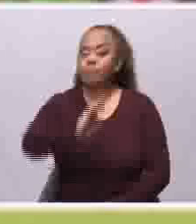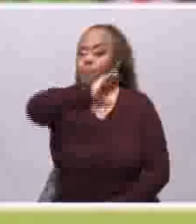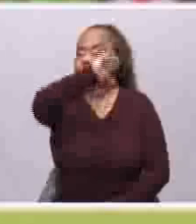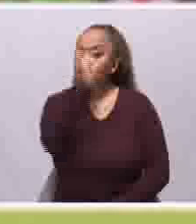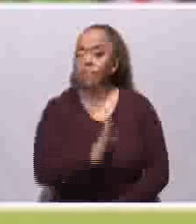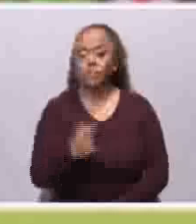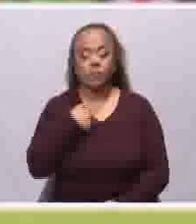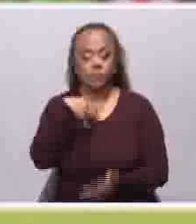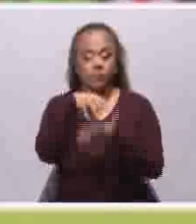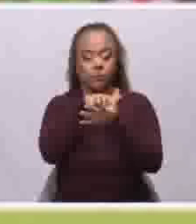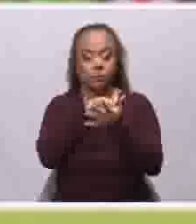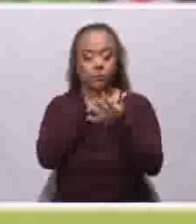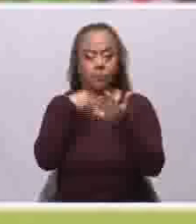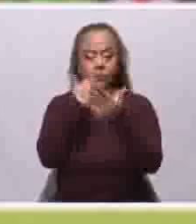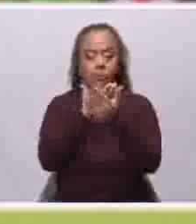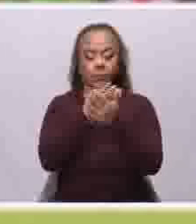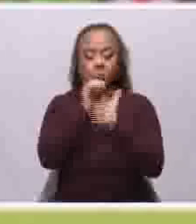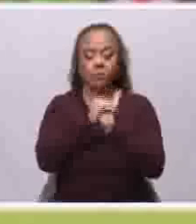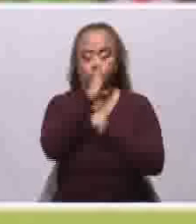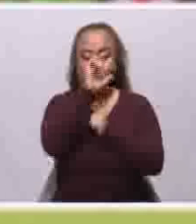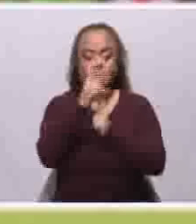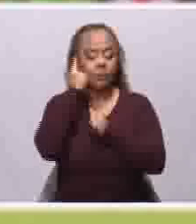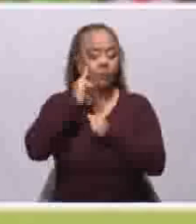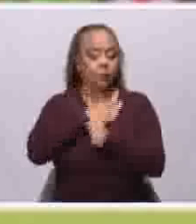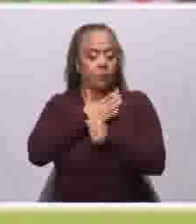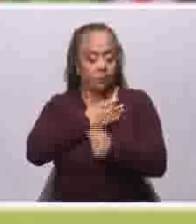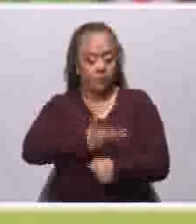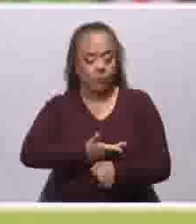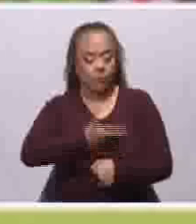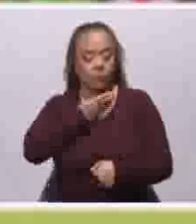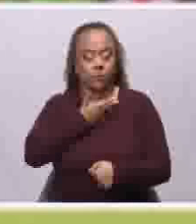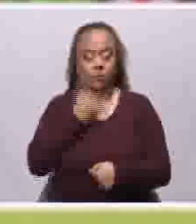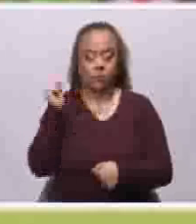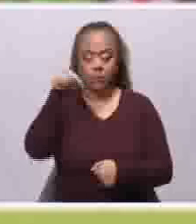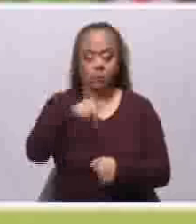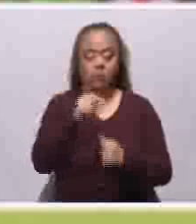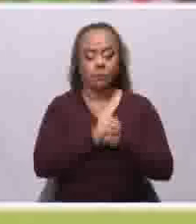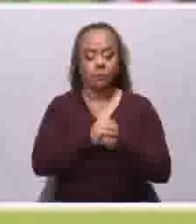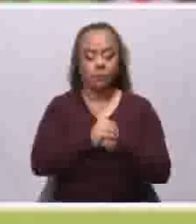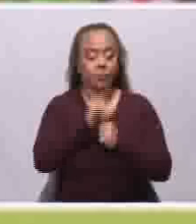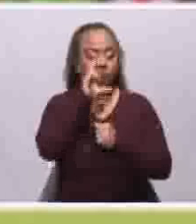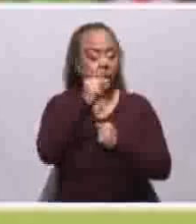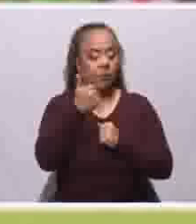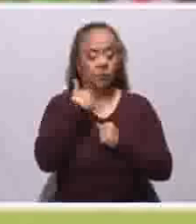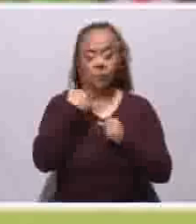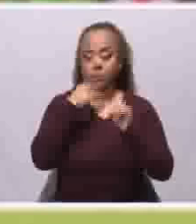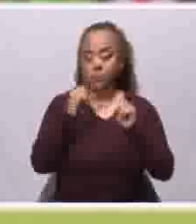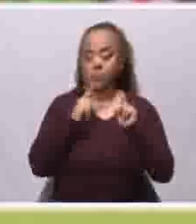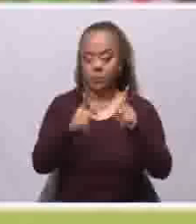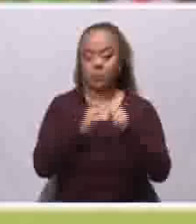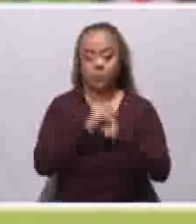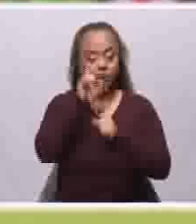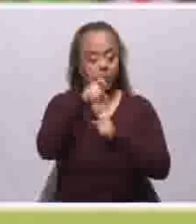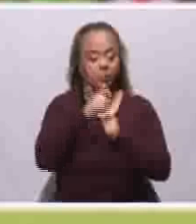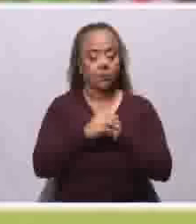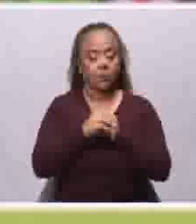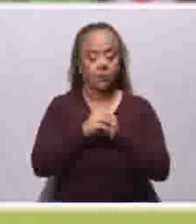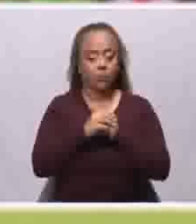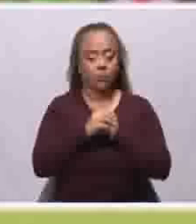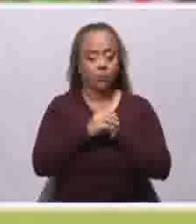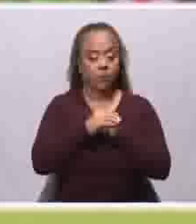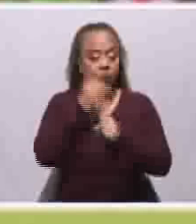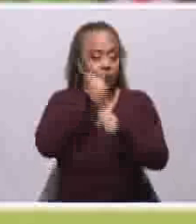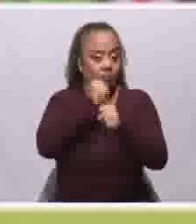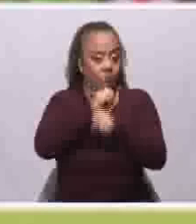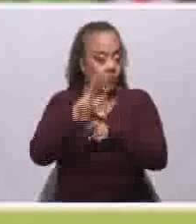pondré en duda venir a la selección para mí es un orgullo y un privilegio estar acá aunque no tenga la oportunidad que me merezco trabajaré el